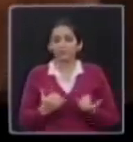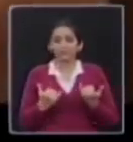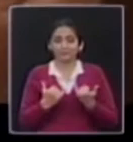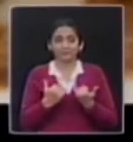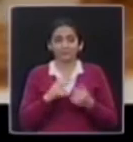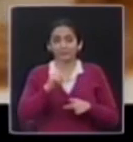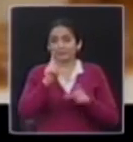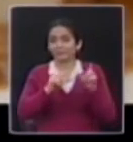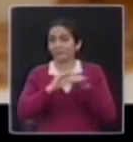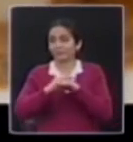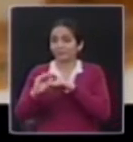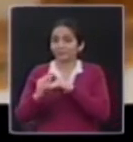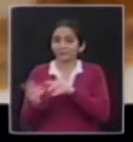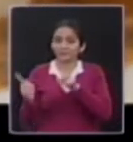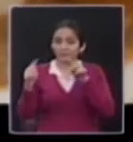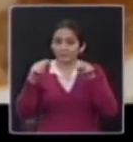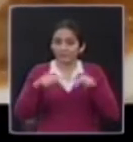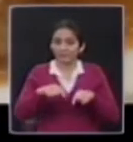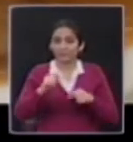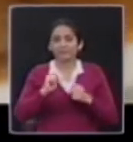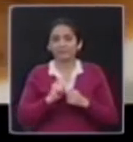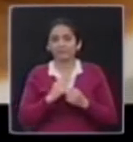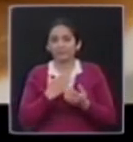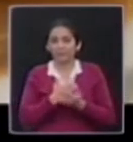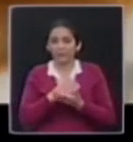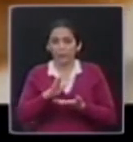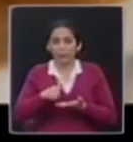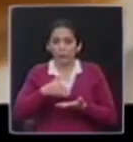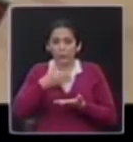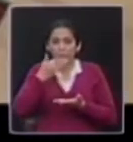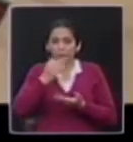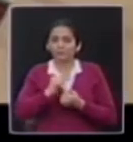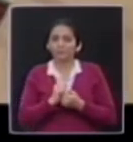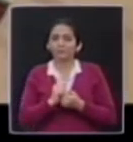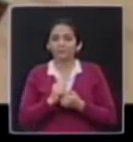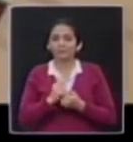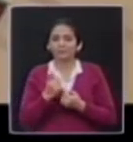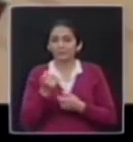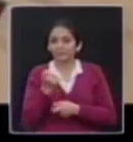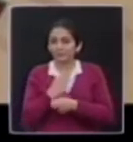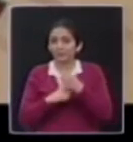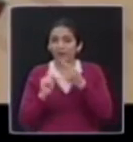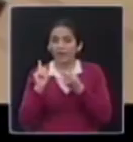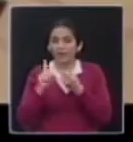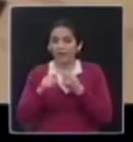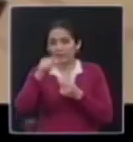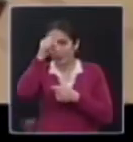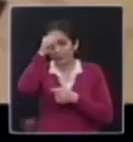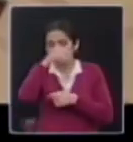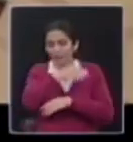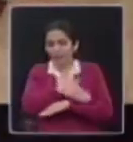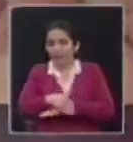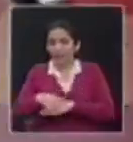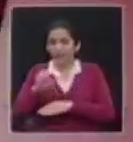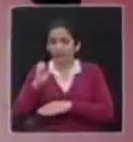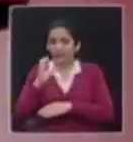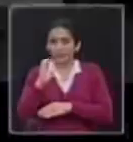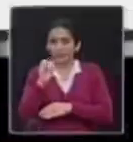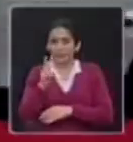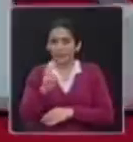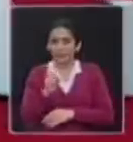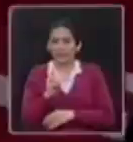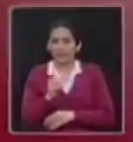Pastelería California que el plato estará a la venta hasta el día domingo, en el local ubicado en las calles Escobedo y Vélez.